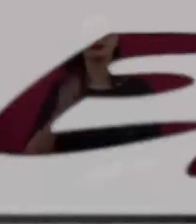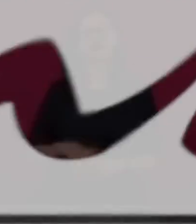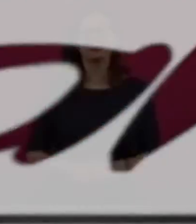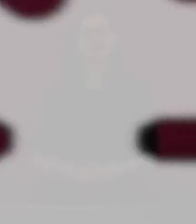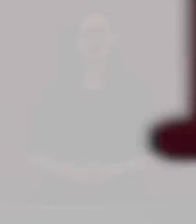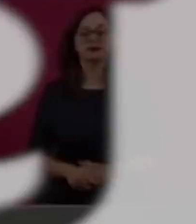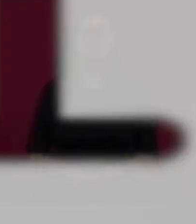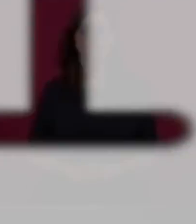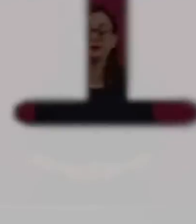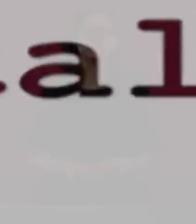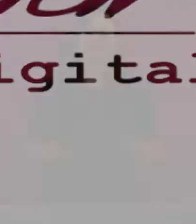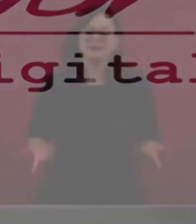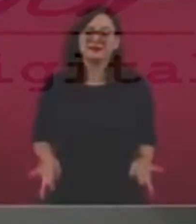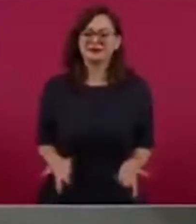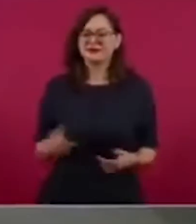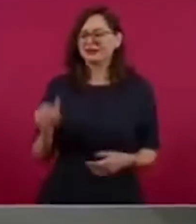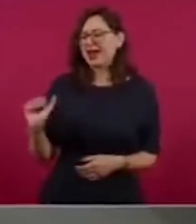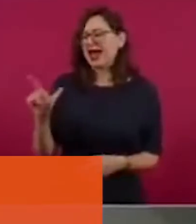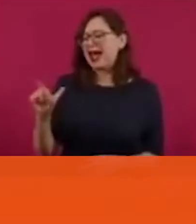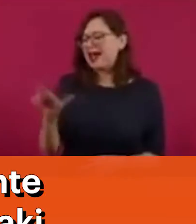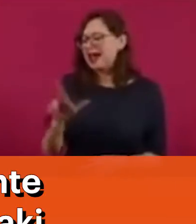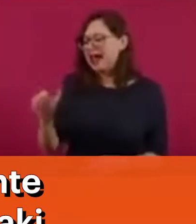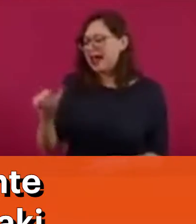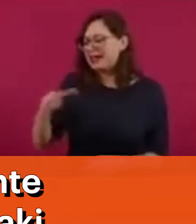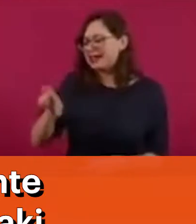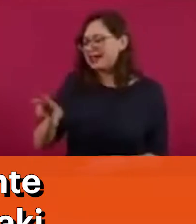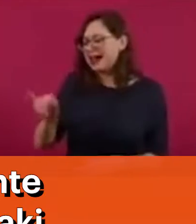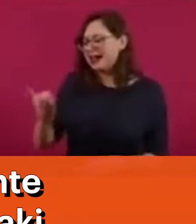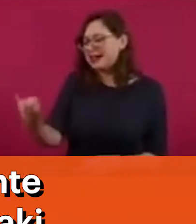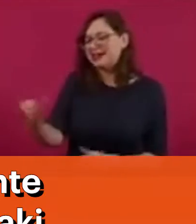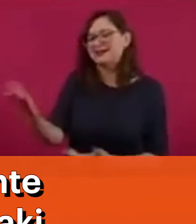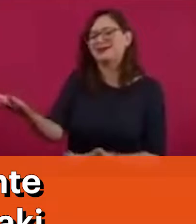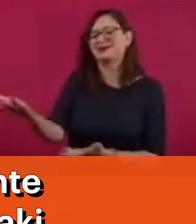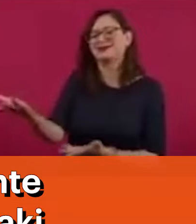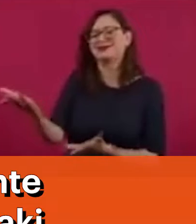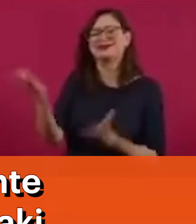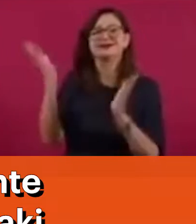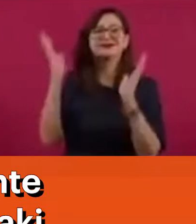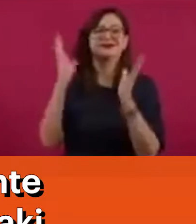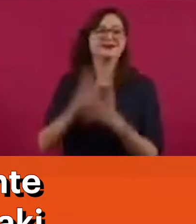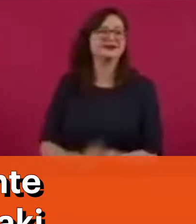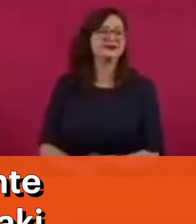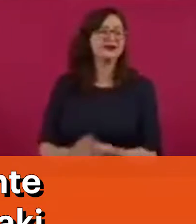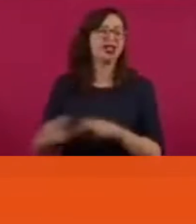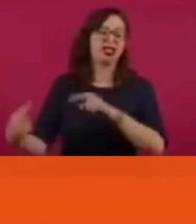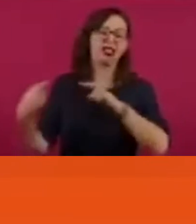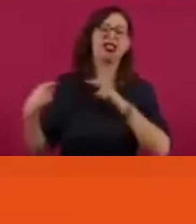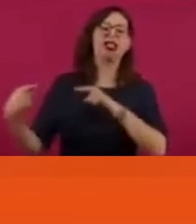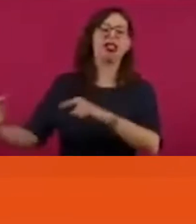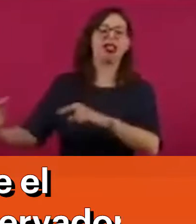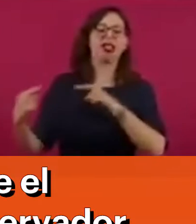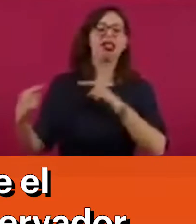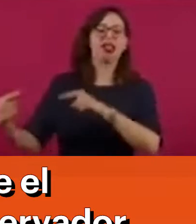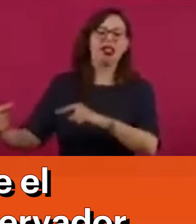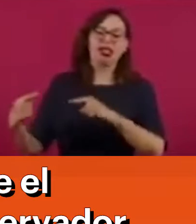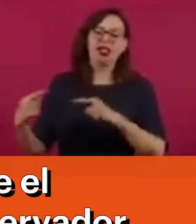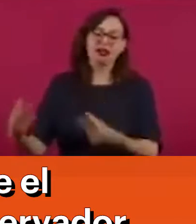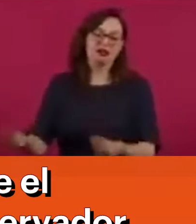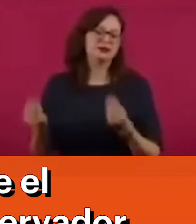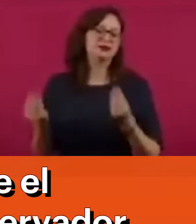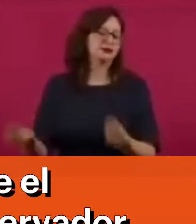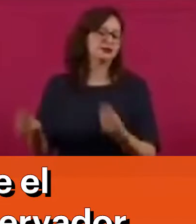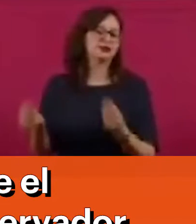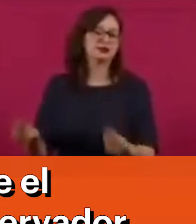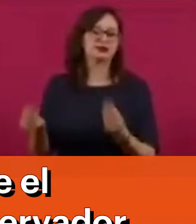señor Alarraqui, pues ya tenemos también tiempo, con muchas diferencias. Él es